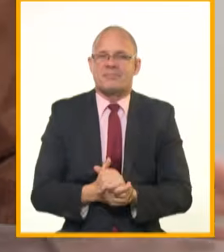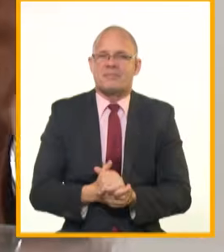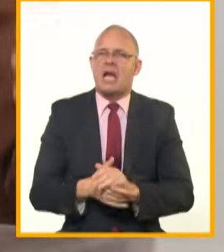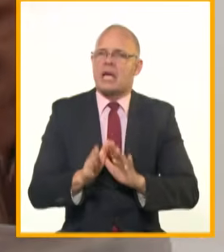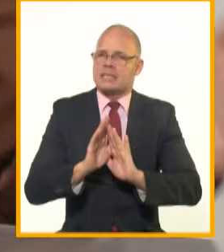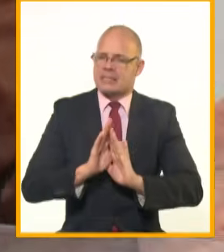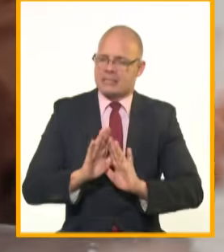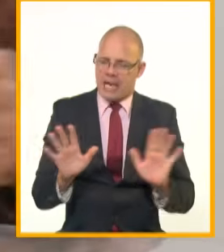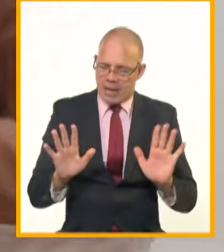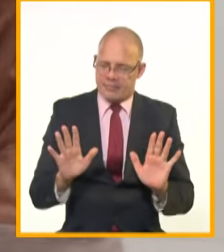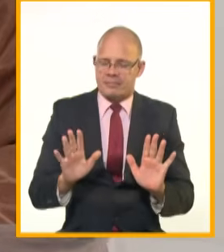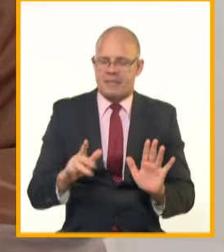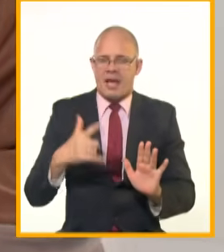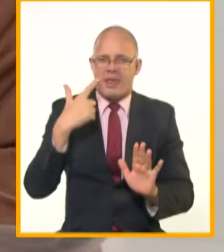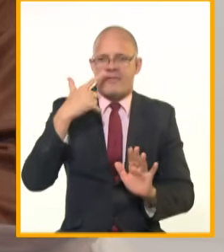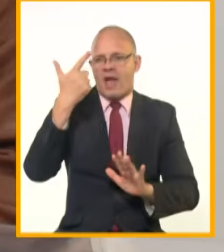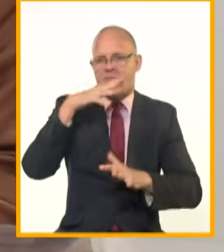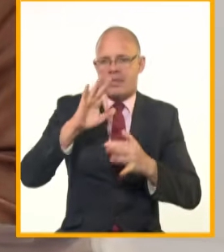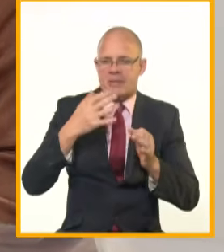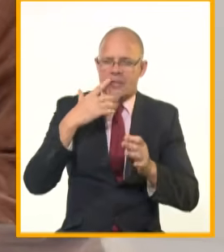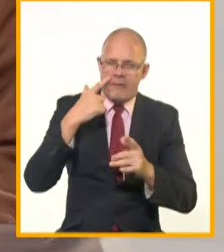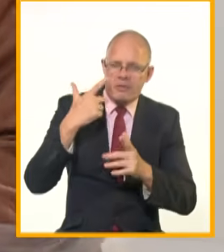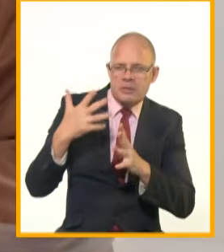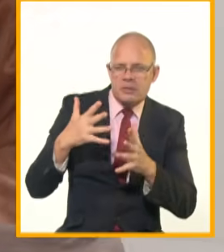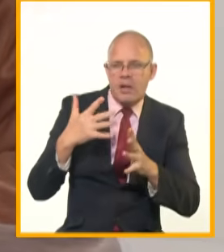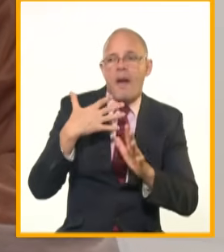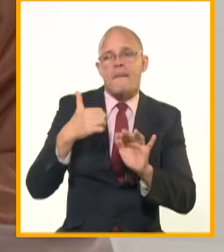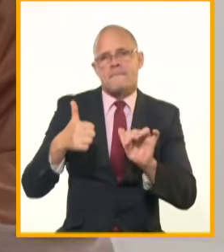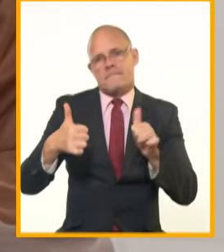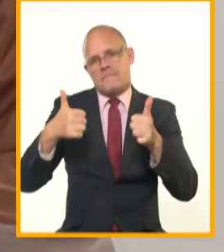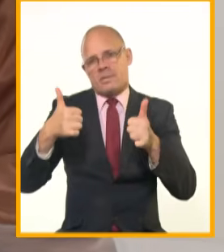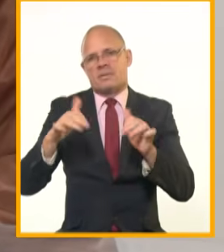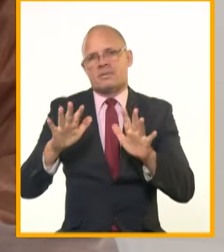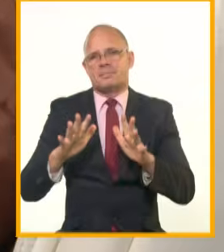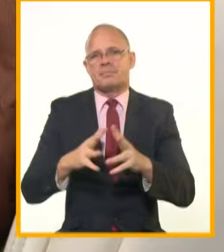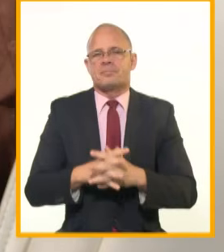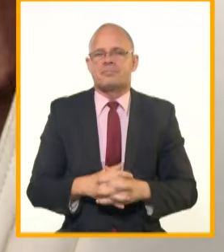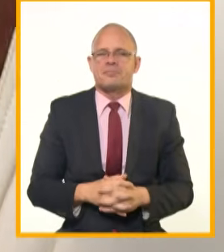la provincia se ve con una infraestructura que tiene capacidad de respuesta.